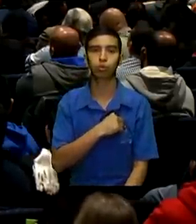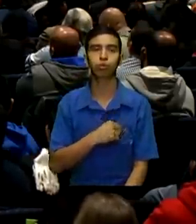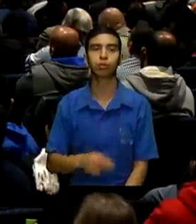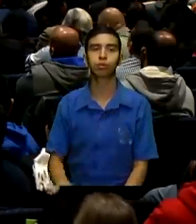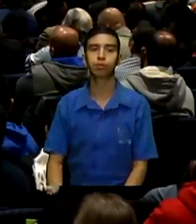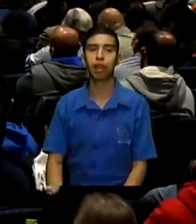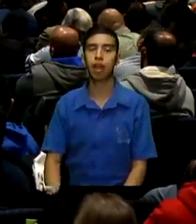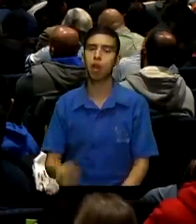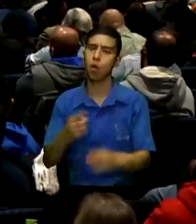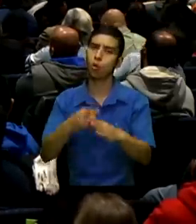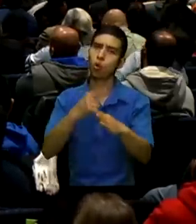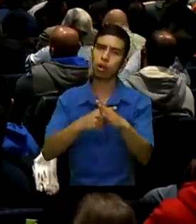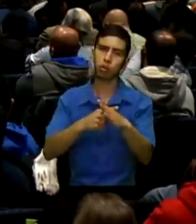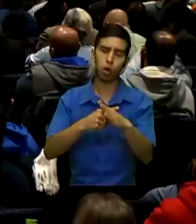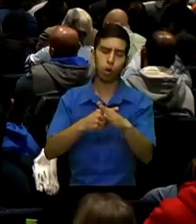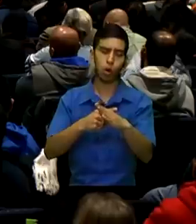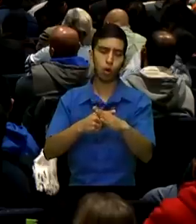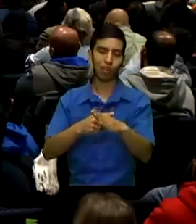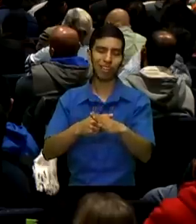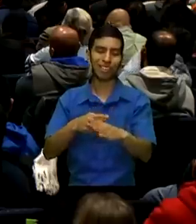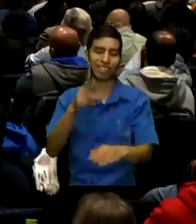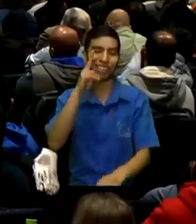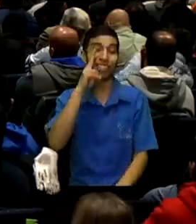Cuando nos miran todavía nos dicen: ahí viene la plaga.